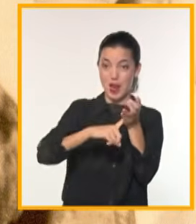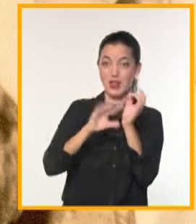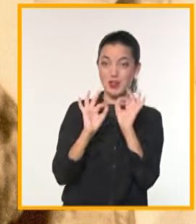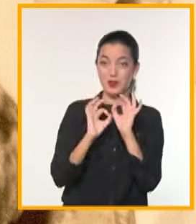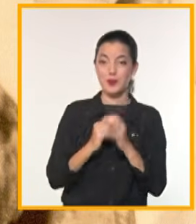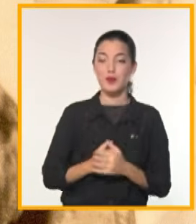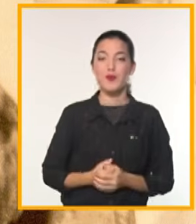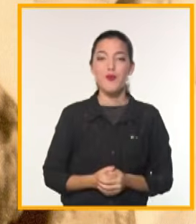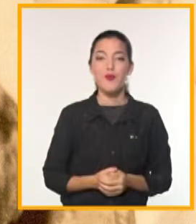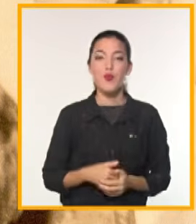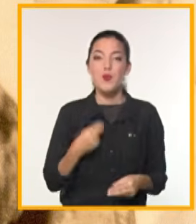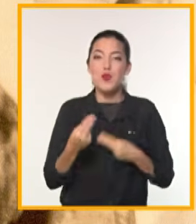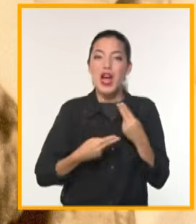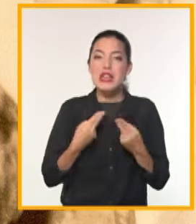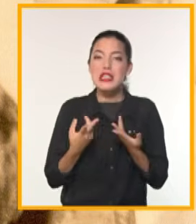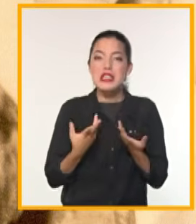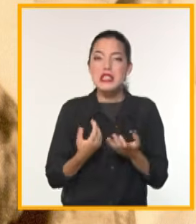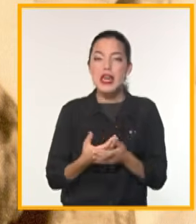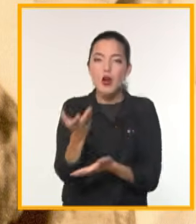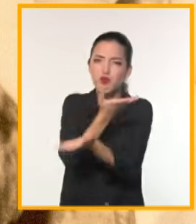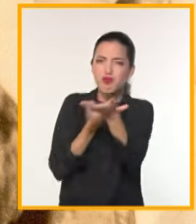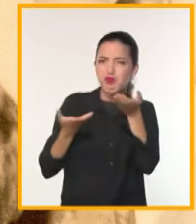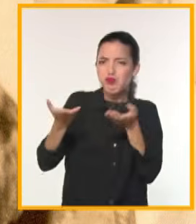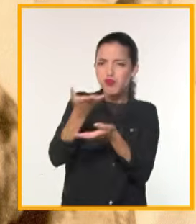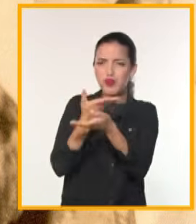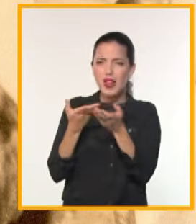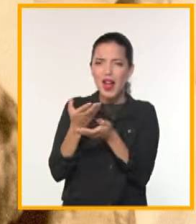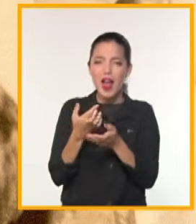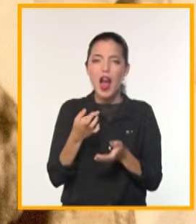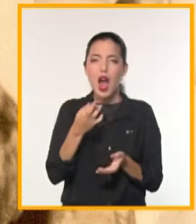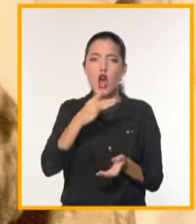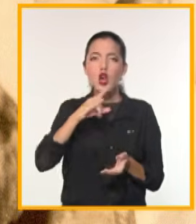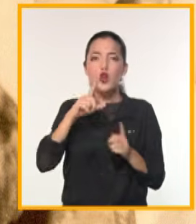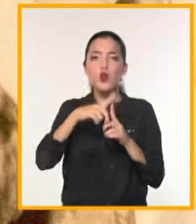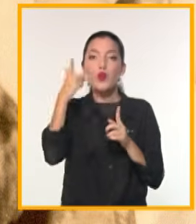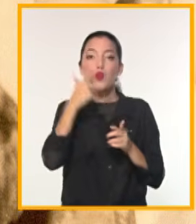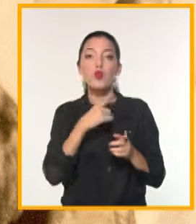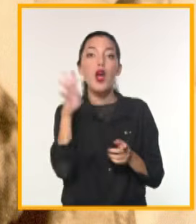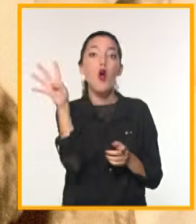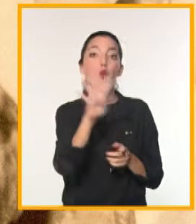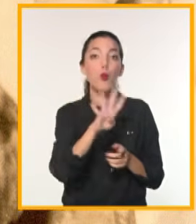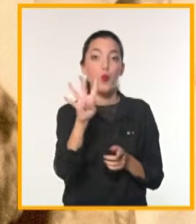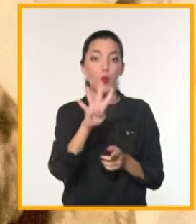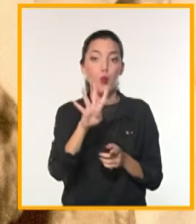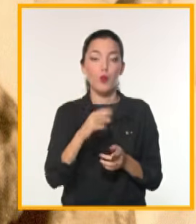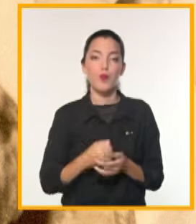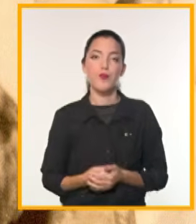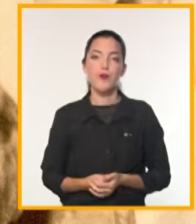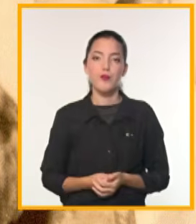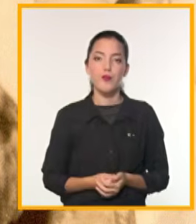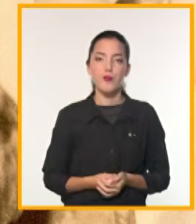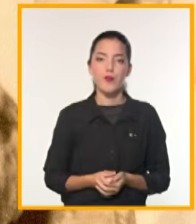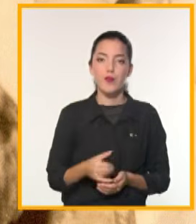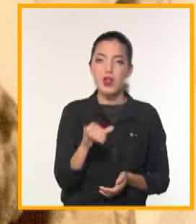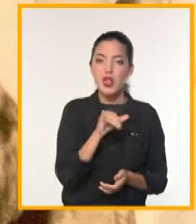cuando se hace la intervención de la Ruta 4, que ahí está el interventor, que es el que tiene barba, mi padre lo